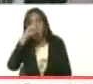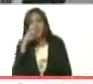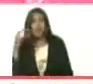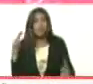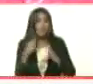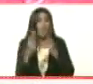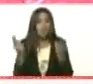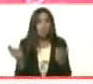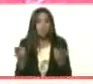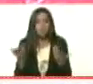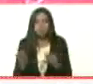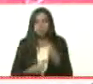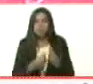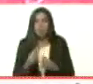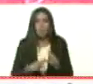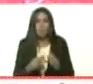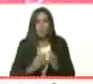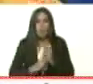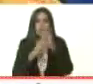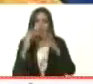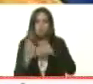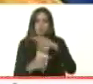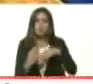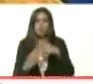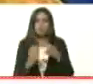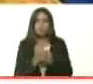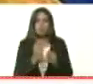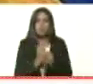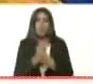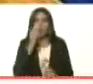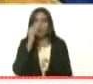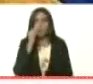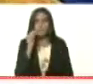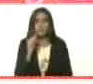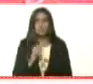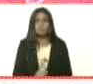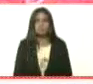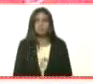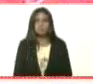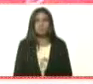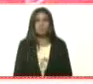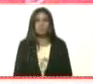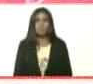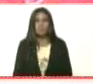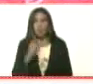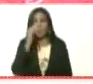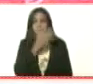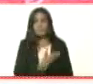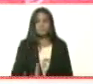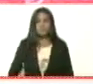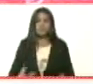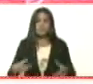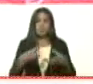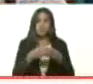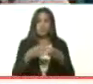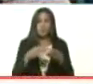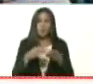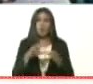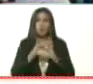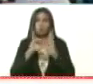camarada, líder revolucionario de la clase obrera, Francisco Torrealba, presidente de la Comisión